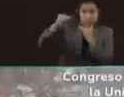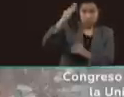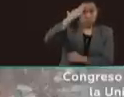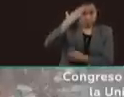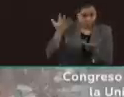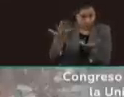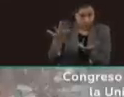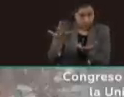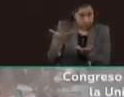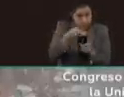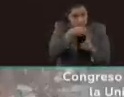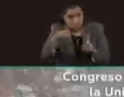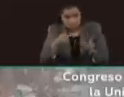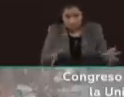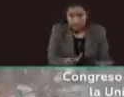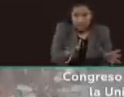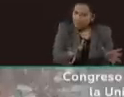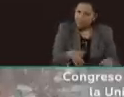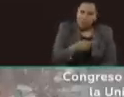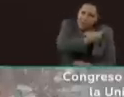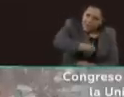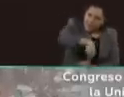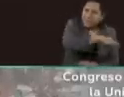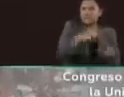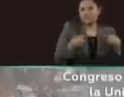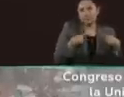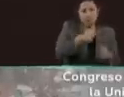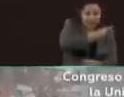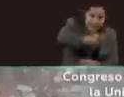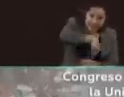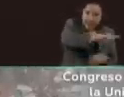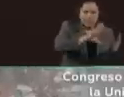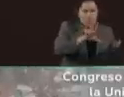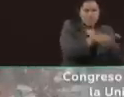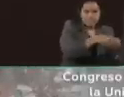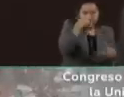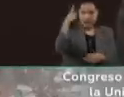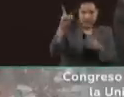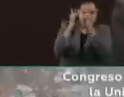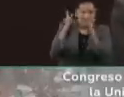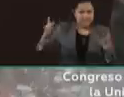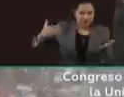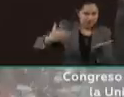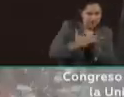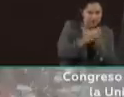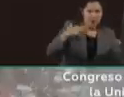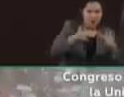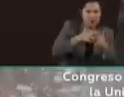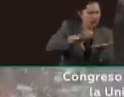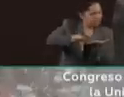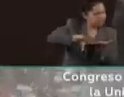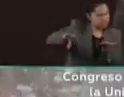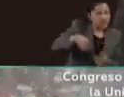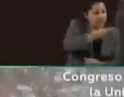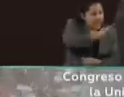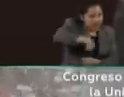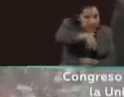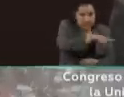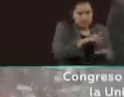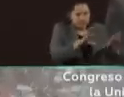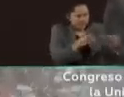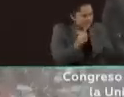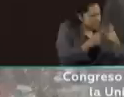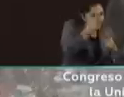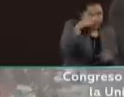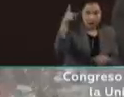de Barradas, el que enfrentó la primera invasión francesa, el que mantuvo viva la República durante la guerra e invasión